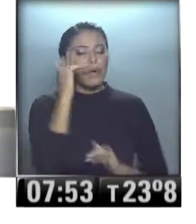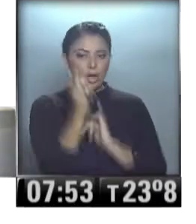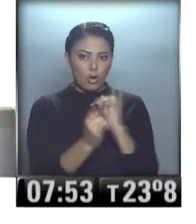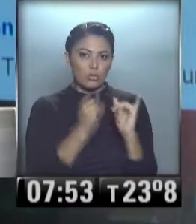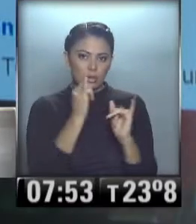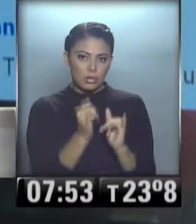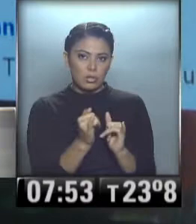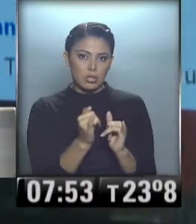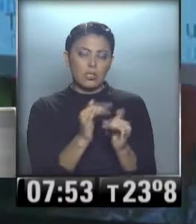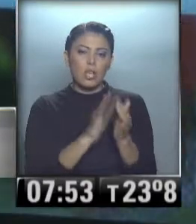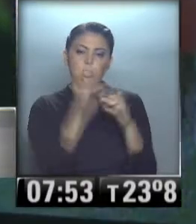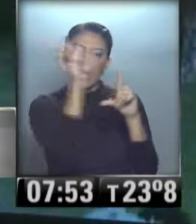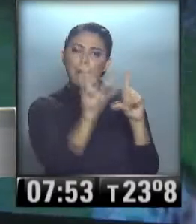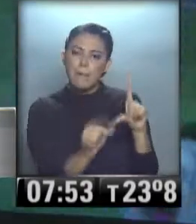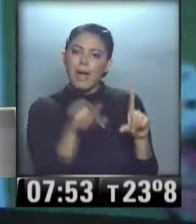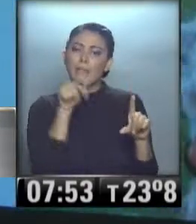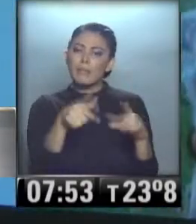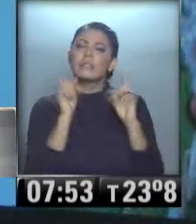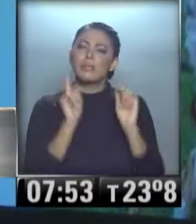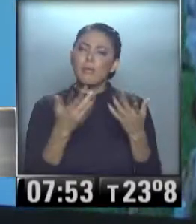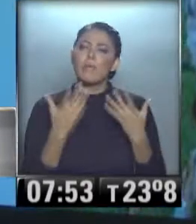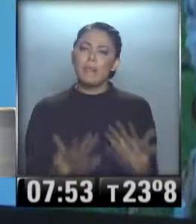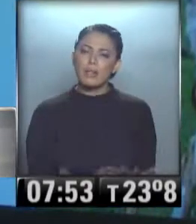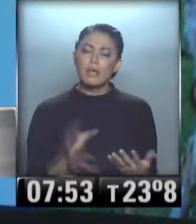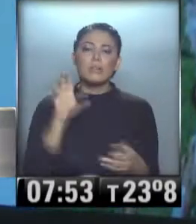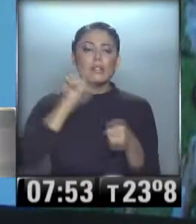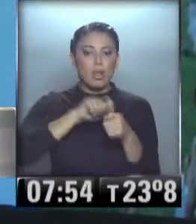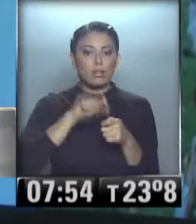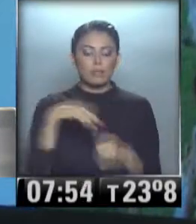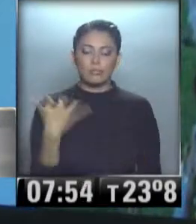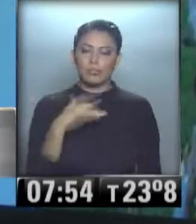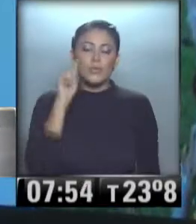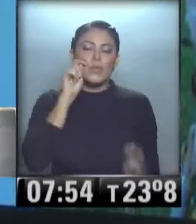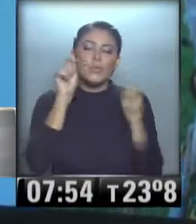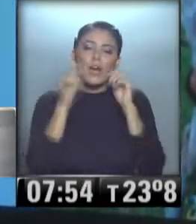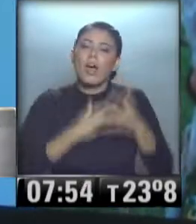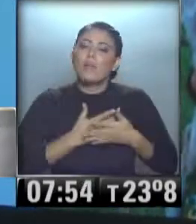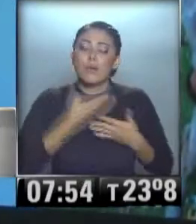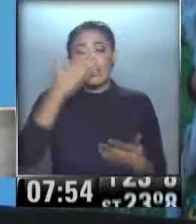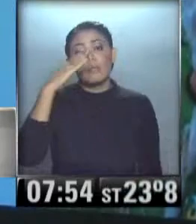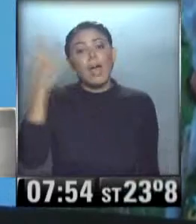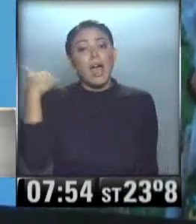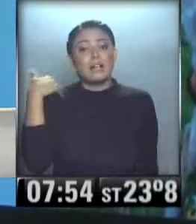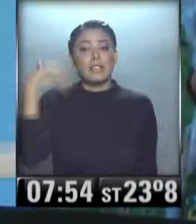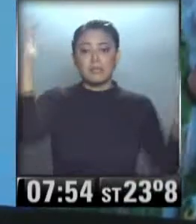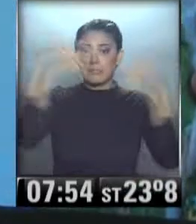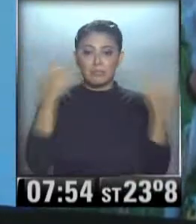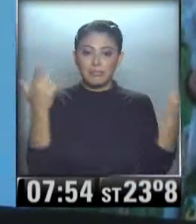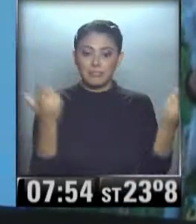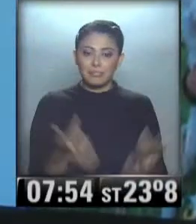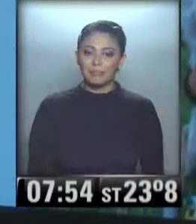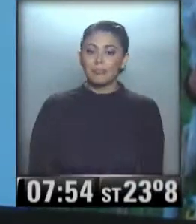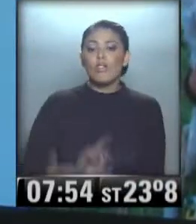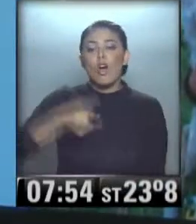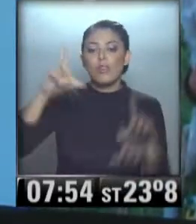lluvias. Efectivamente, qué clima de pesadez por allí en Santiago, ¿eh? Besazos, mi tesoro. Al final, ayer no llovió nada. Bueno,